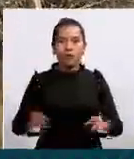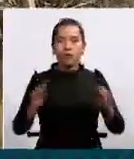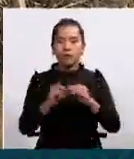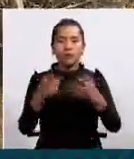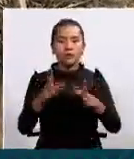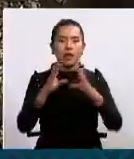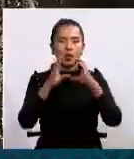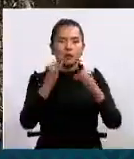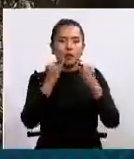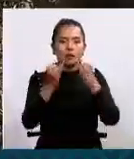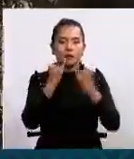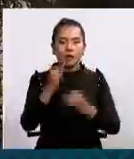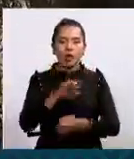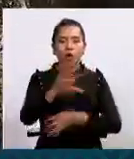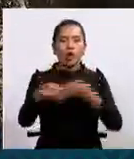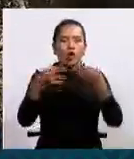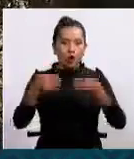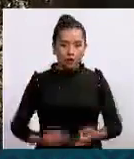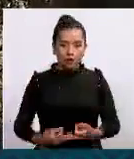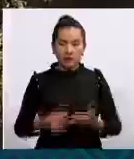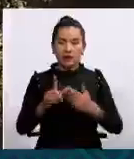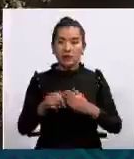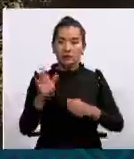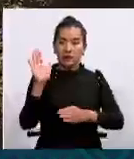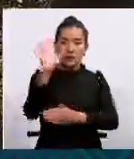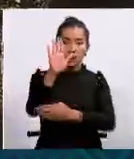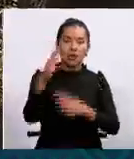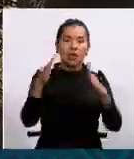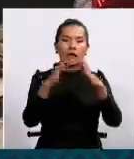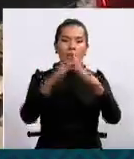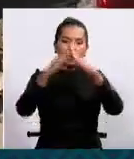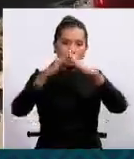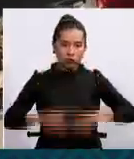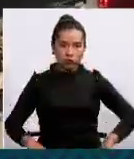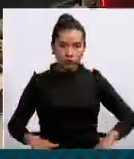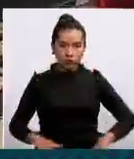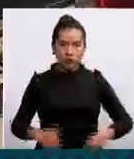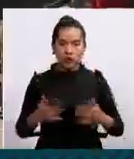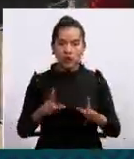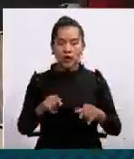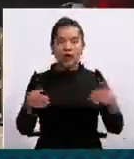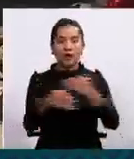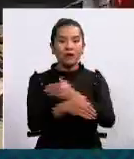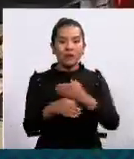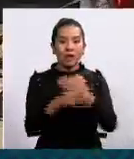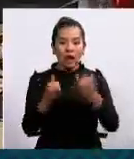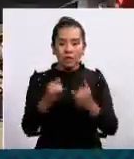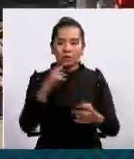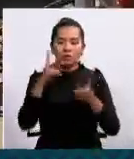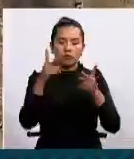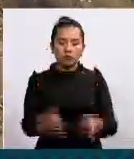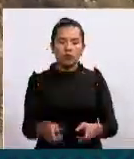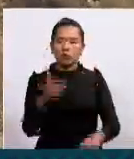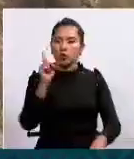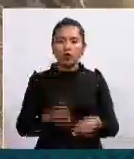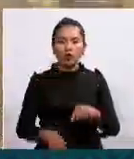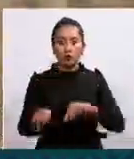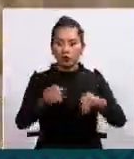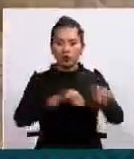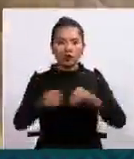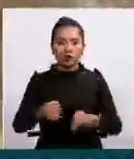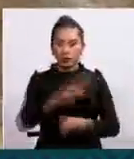de la alcaldía se mencionaba que por la tarde la vivienda ha caído y esta avenida se encuentra en este momento inhabilitada para los vehículos.